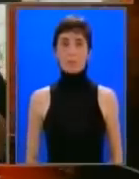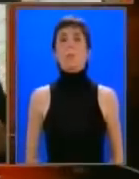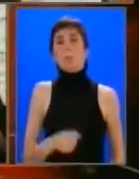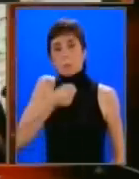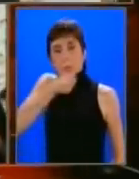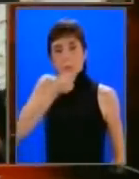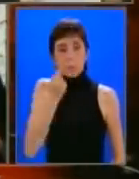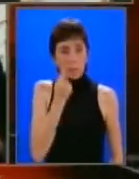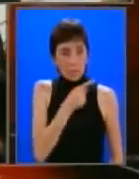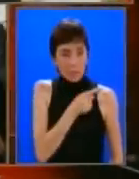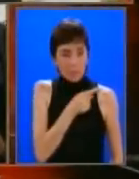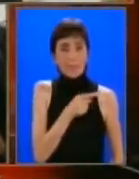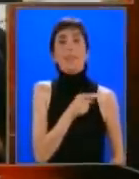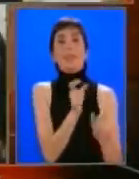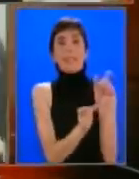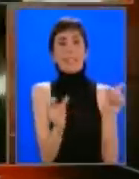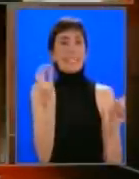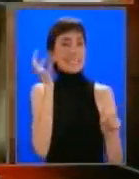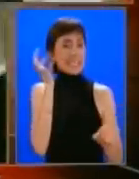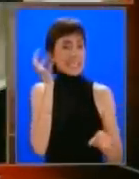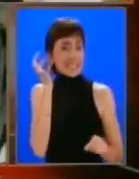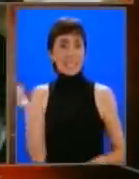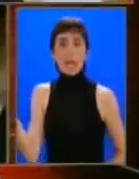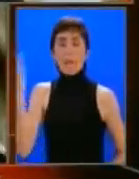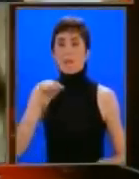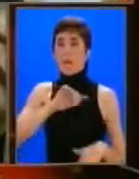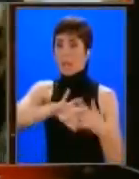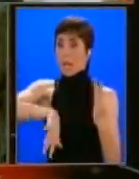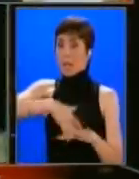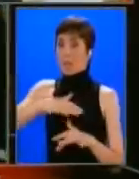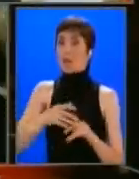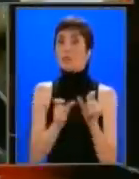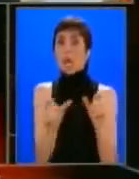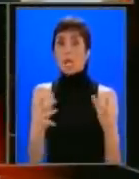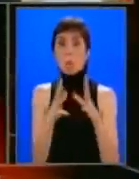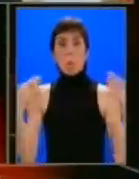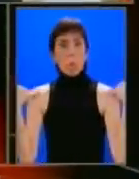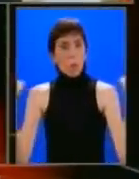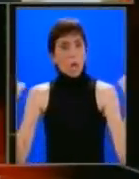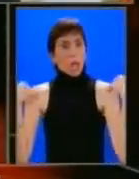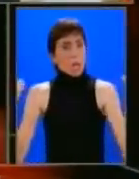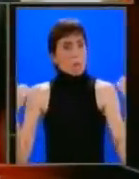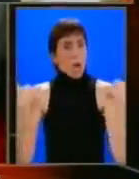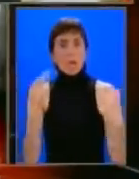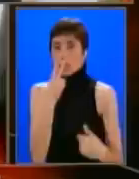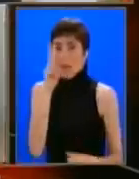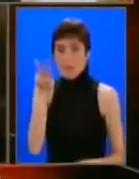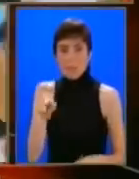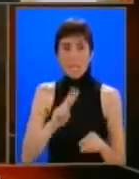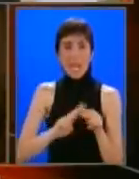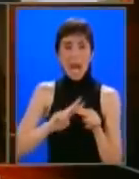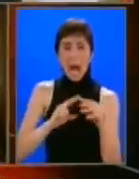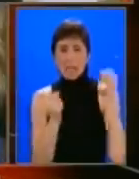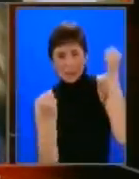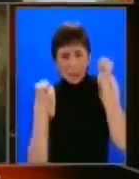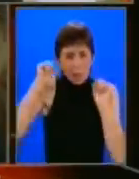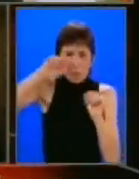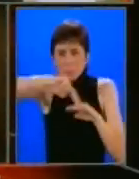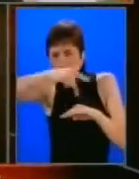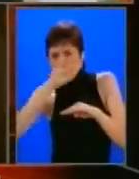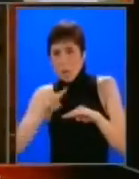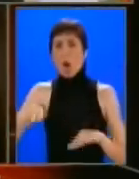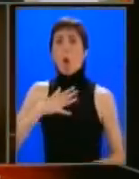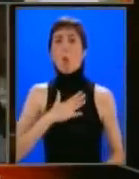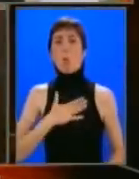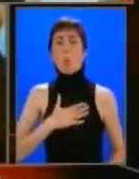Ahí estaban entonces estas chicas que vienen a revolucionar y son bastante gimnastas en realidad, las vemos haciendo una serie de contorsiones, parece que